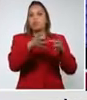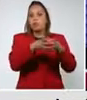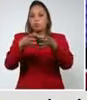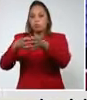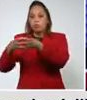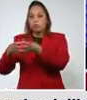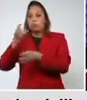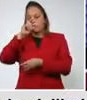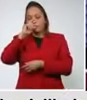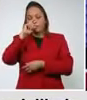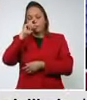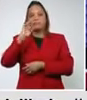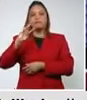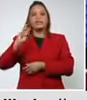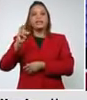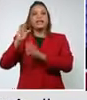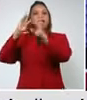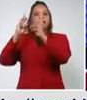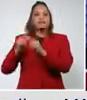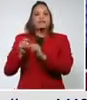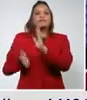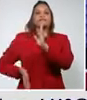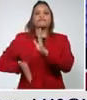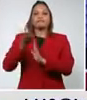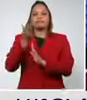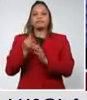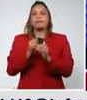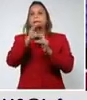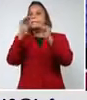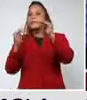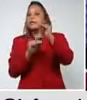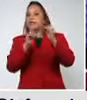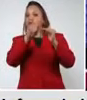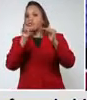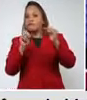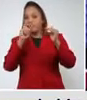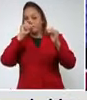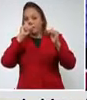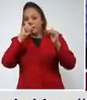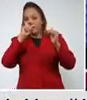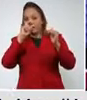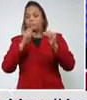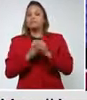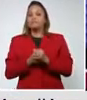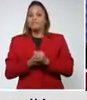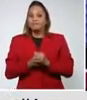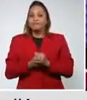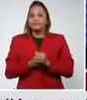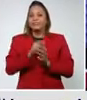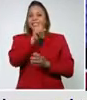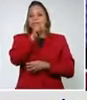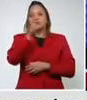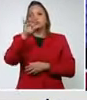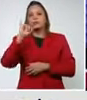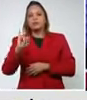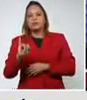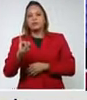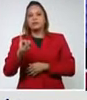de casos en menores de 20 años, estamos hablando 126 de